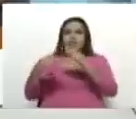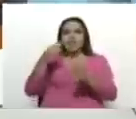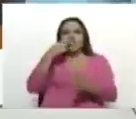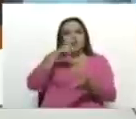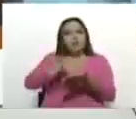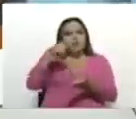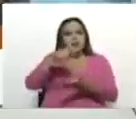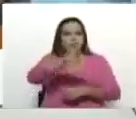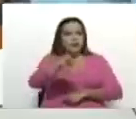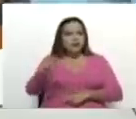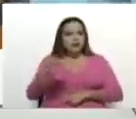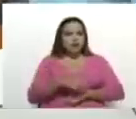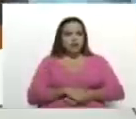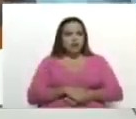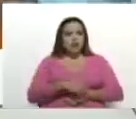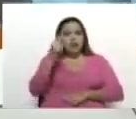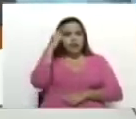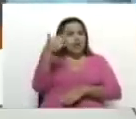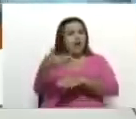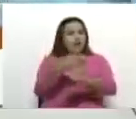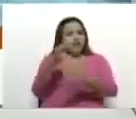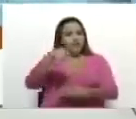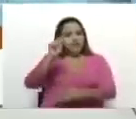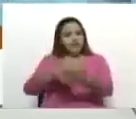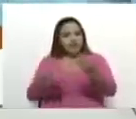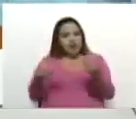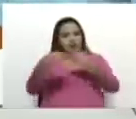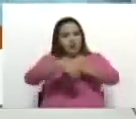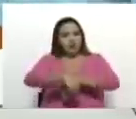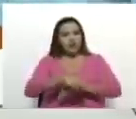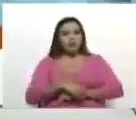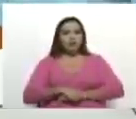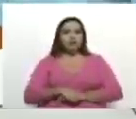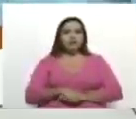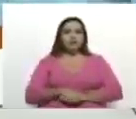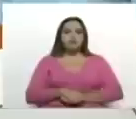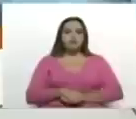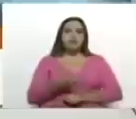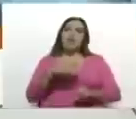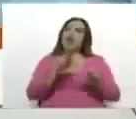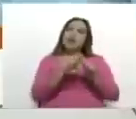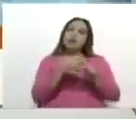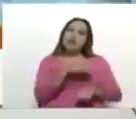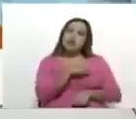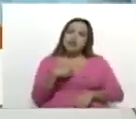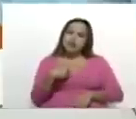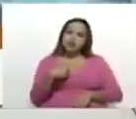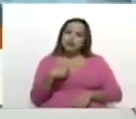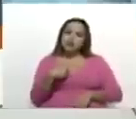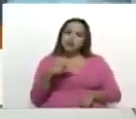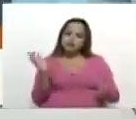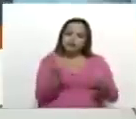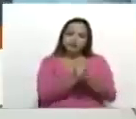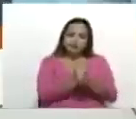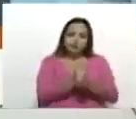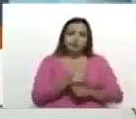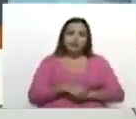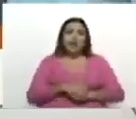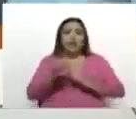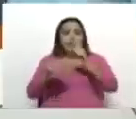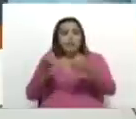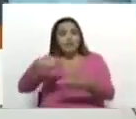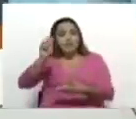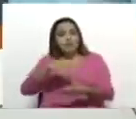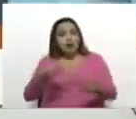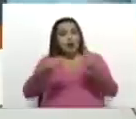de esta gente los días previos a la firma de ese acuerdo A dónde quiero llegar a que inmediatamente después que se